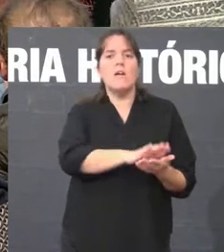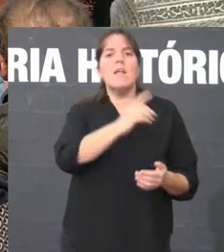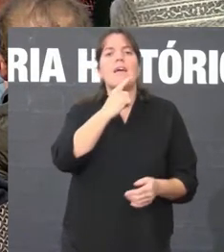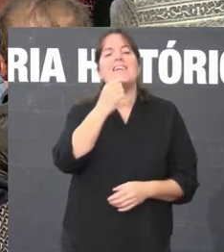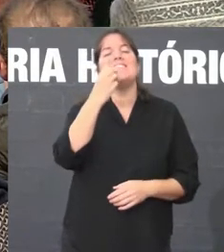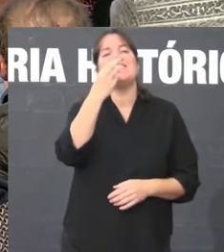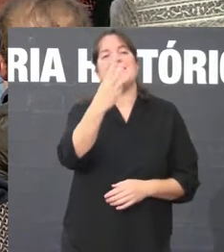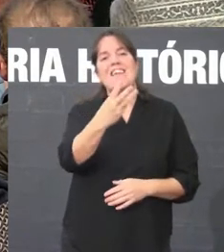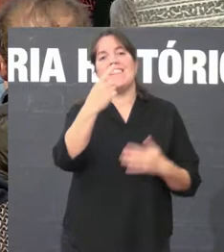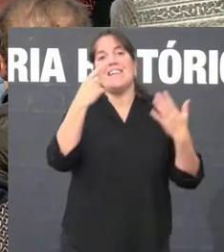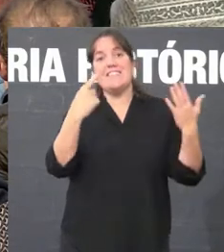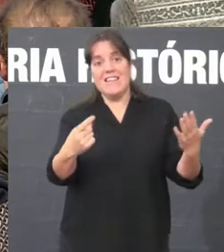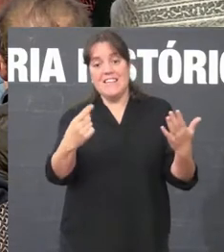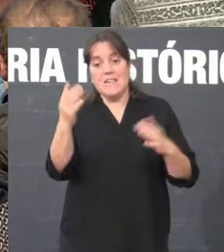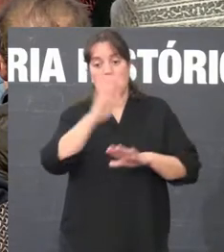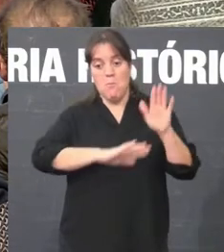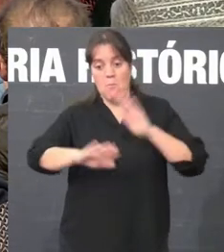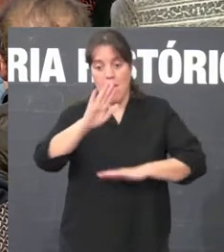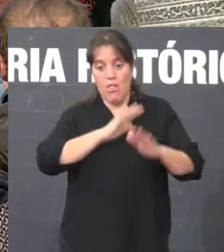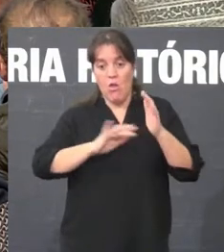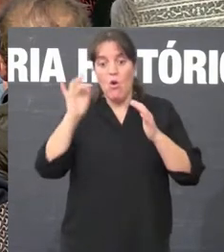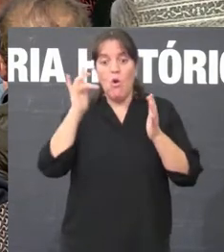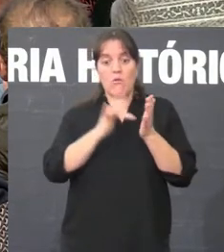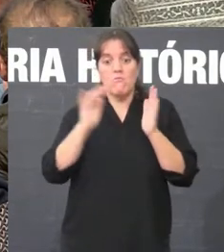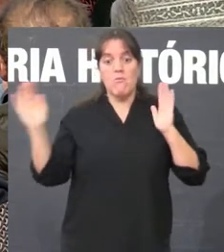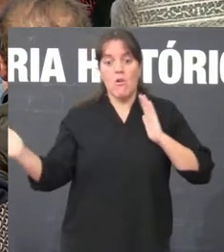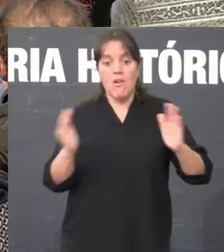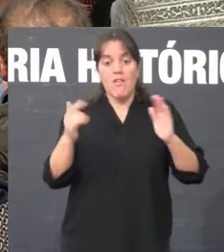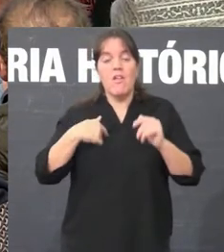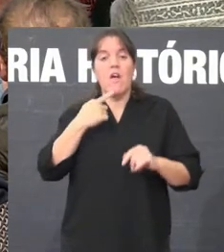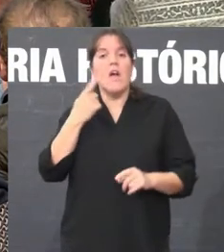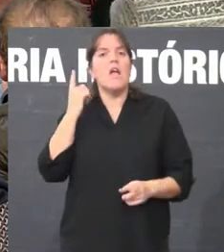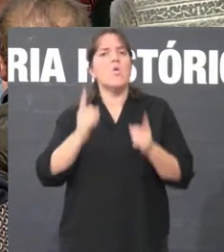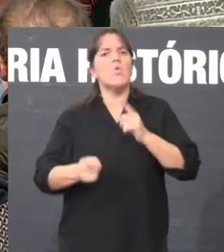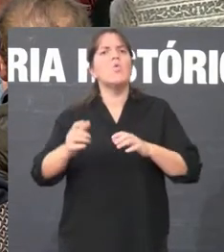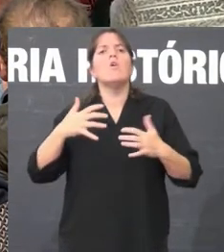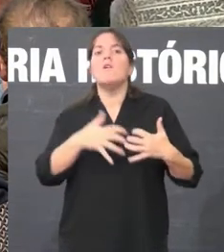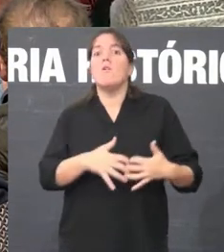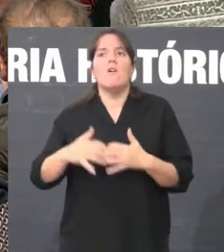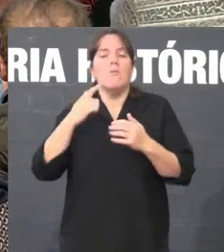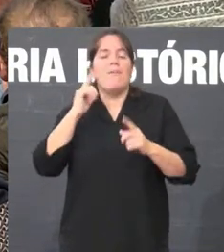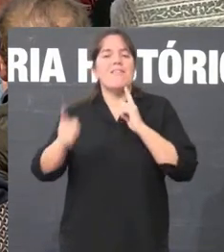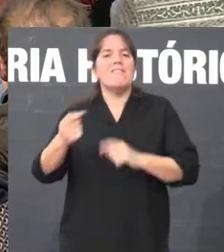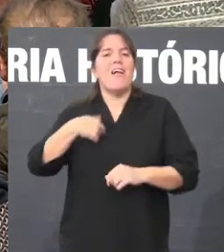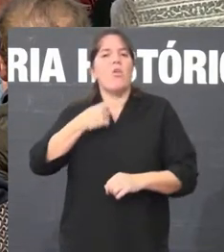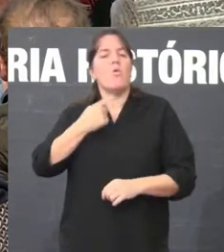1936. Cando se produce o golpe de Estado fascista o 18 de xullo de 1936, el morreu